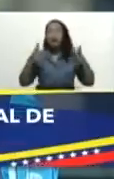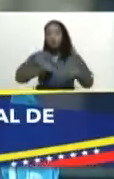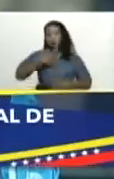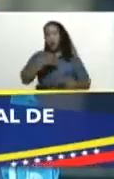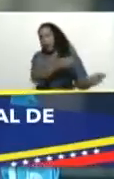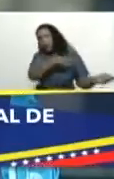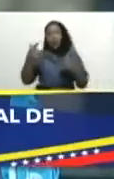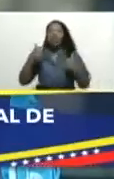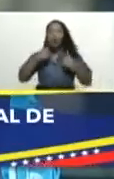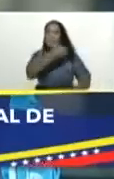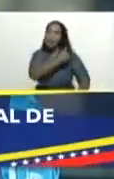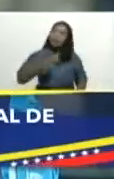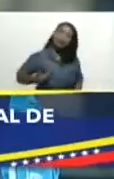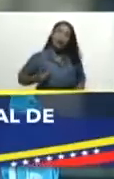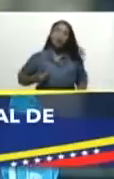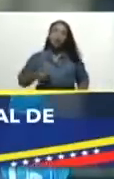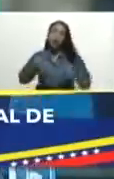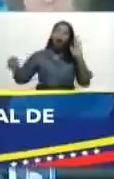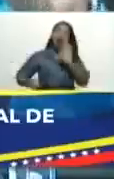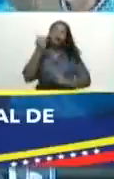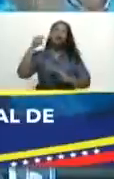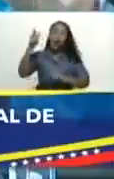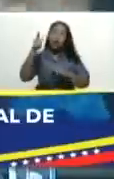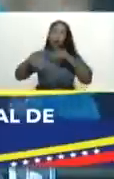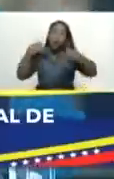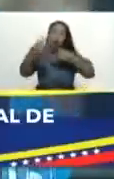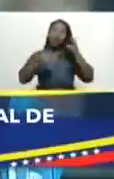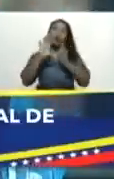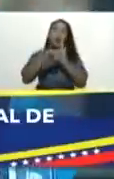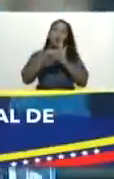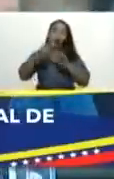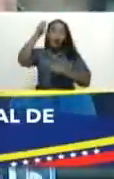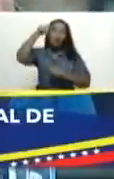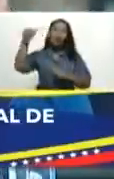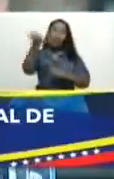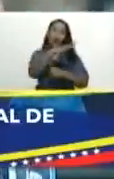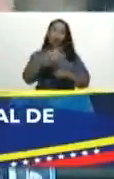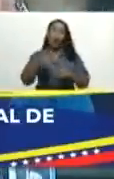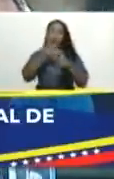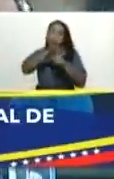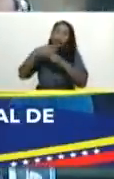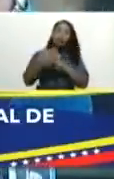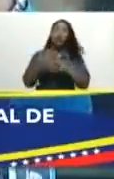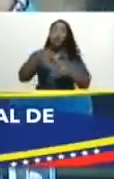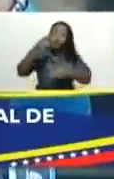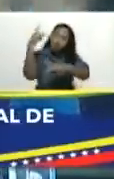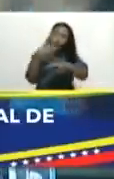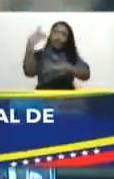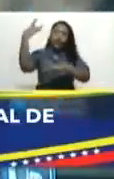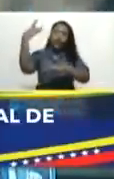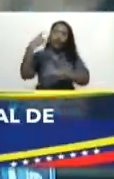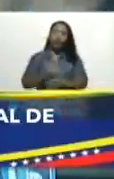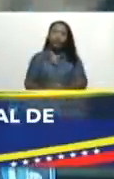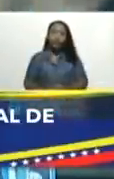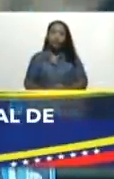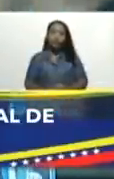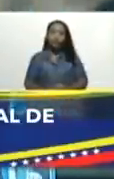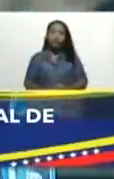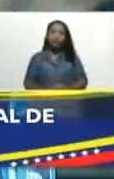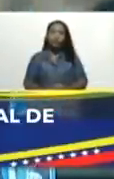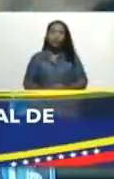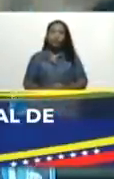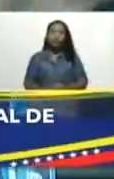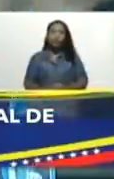llevar como presidente contra estos bandidos que han robado un pueblo en unas circunstancias verdaderamente